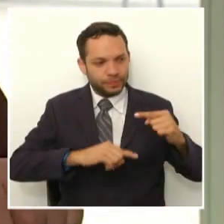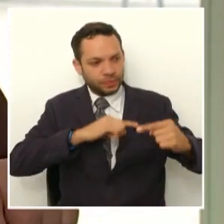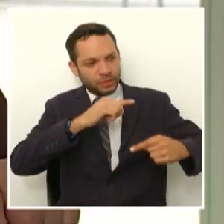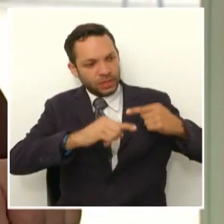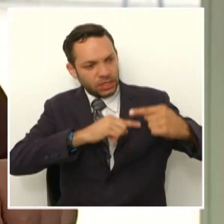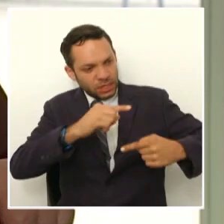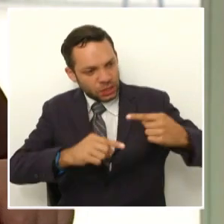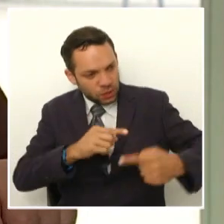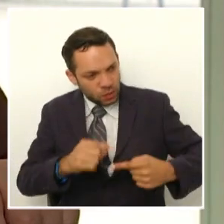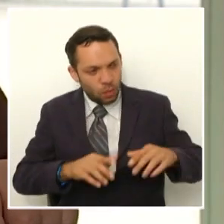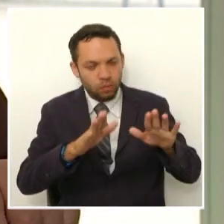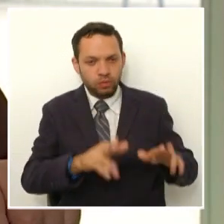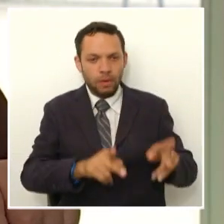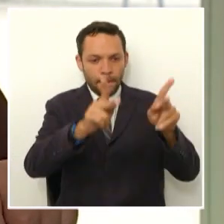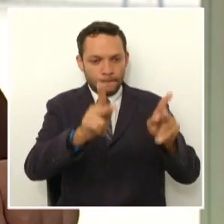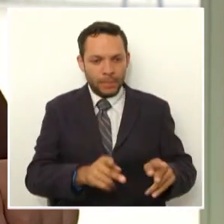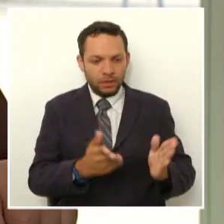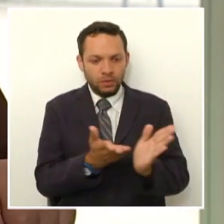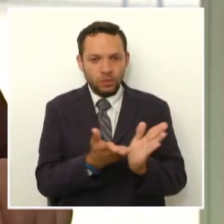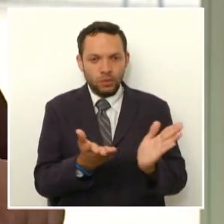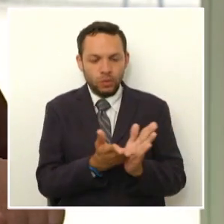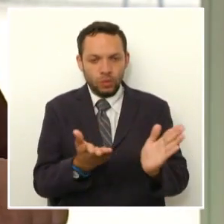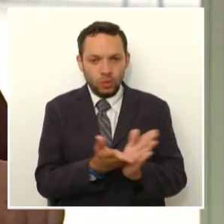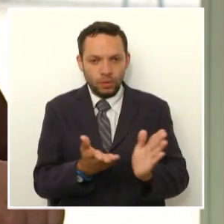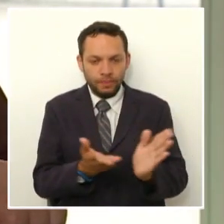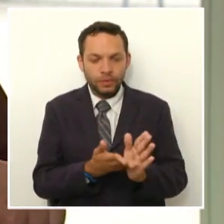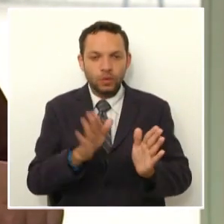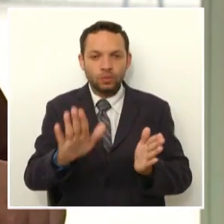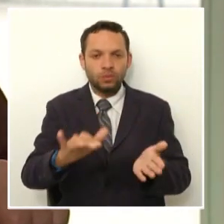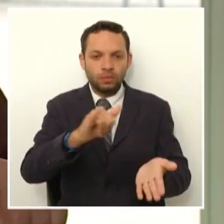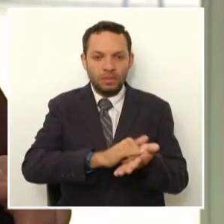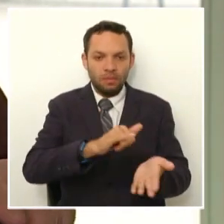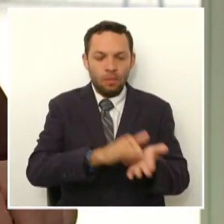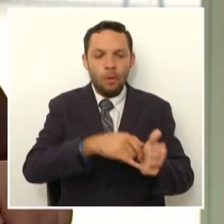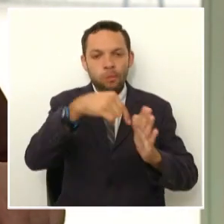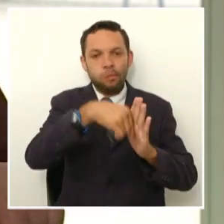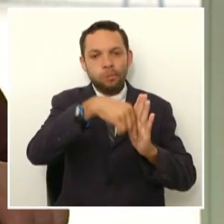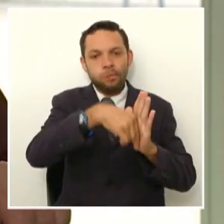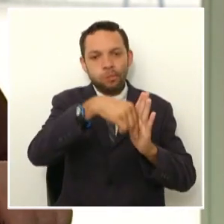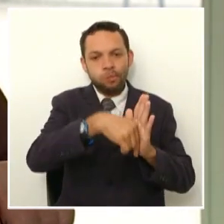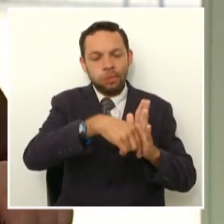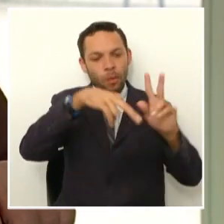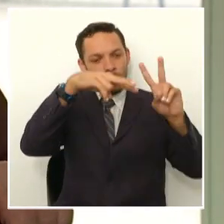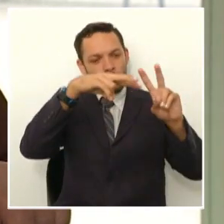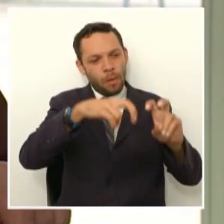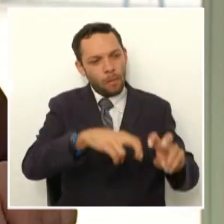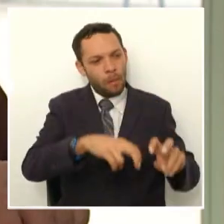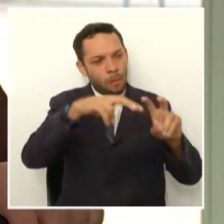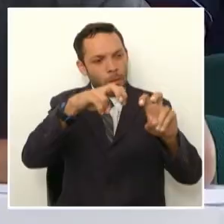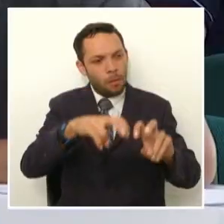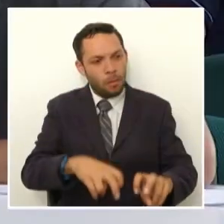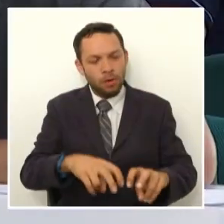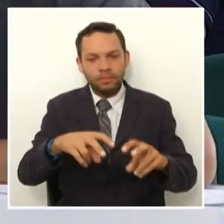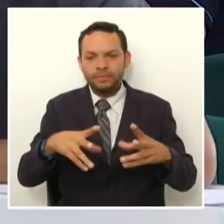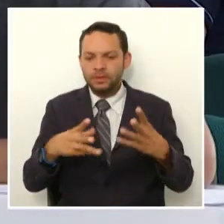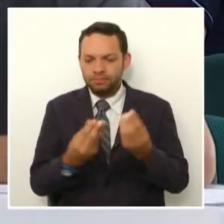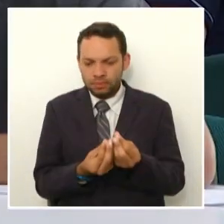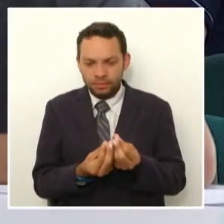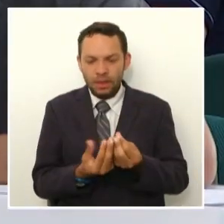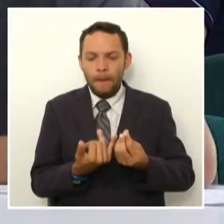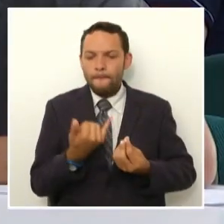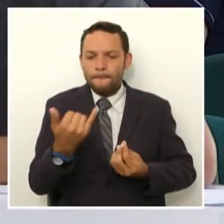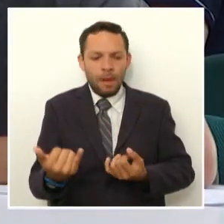de estudiantes, como se llama un semillero de investigación, donde estamos describiendo cada uno de estos equipos, no